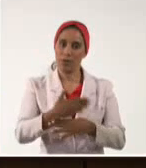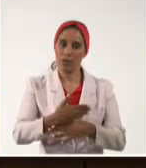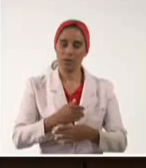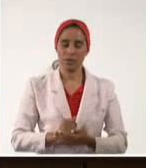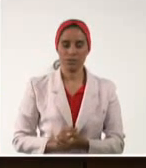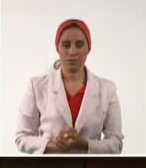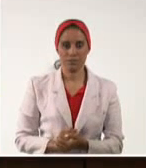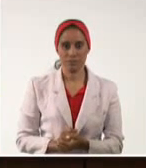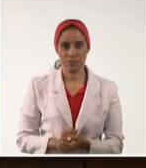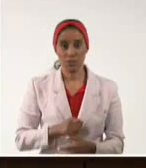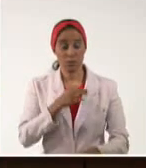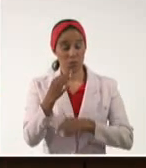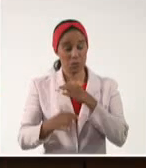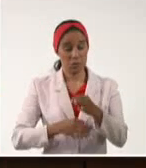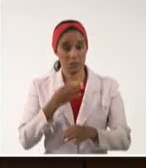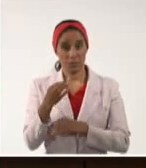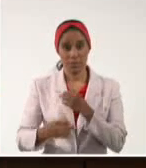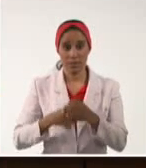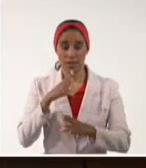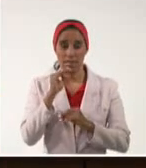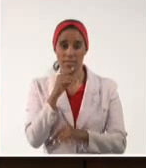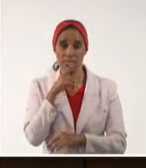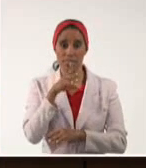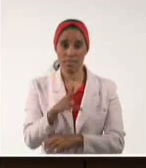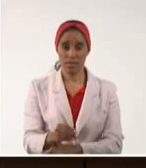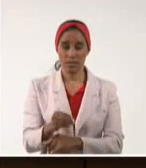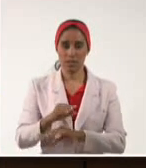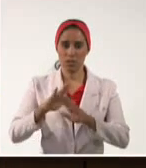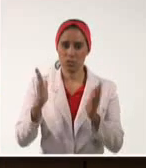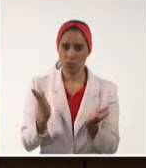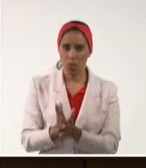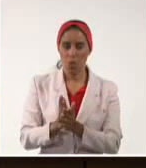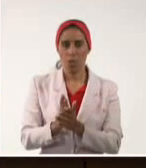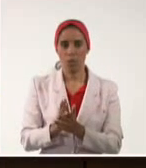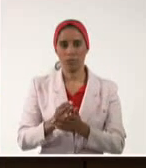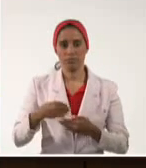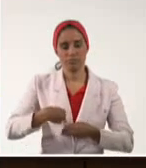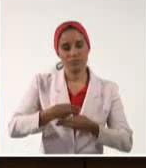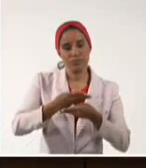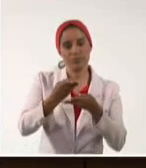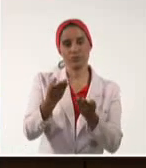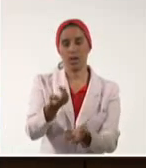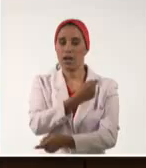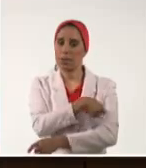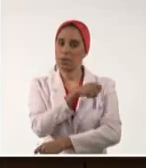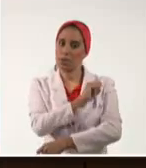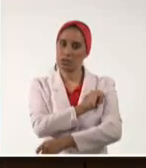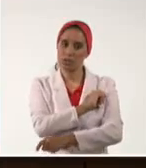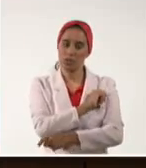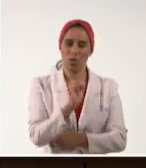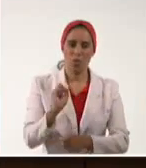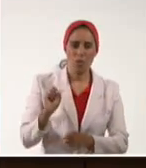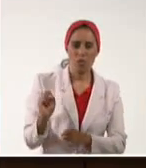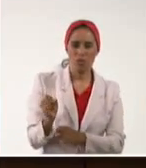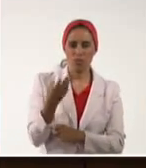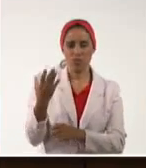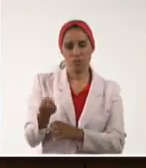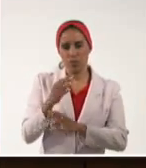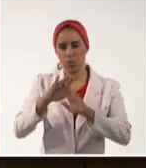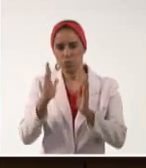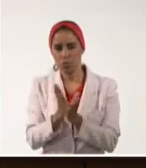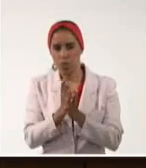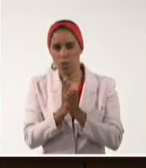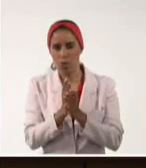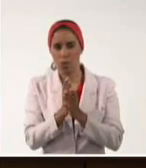se expresa en la contracción de los abastecimientos para el consumo de la población, el nivel de inflación y el insuficiente poder